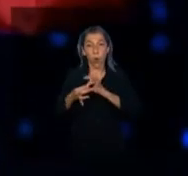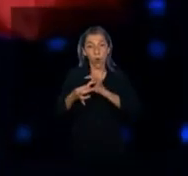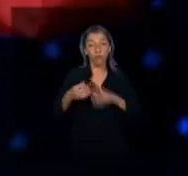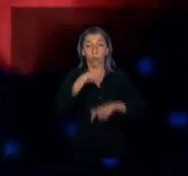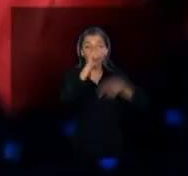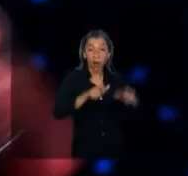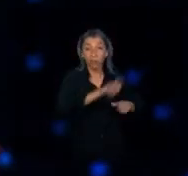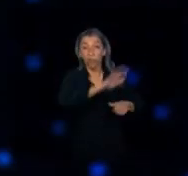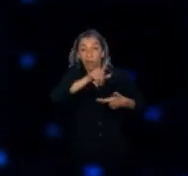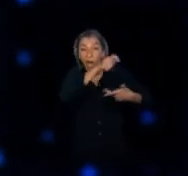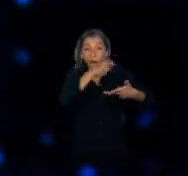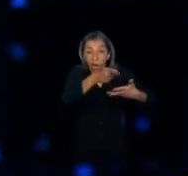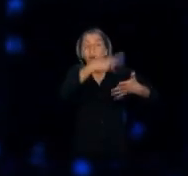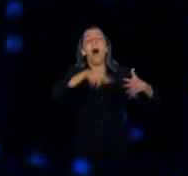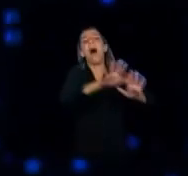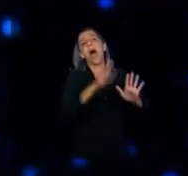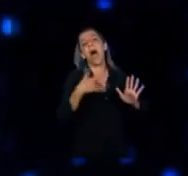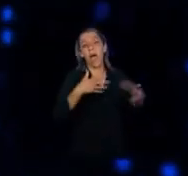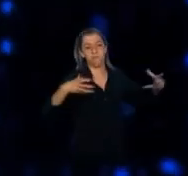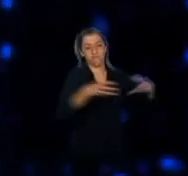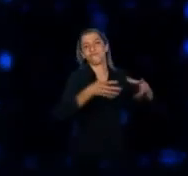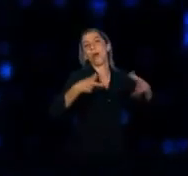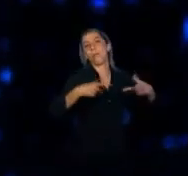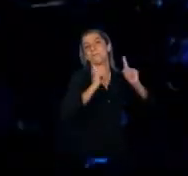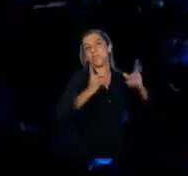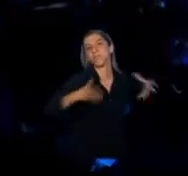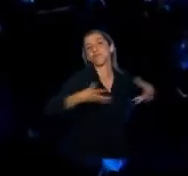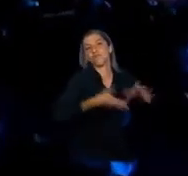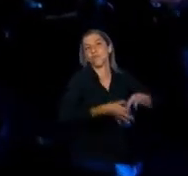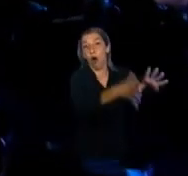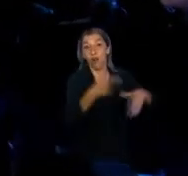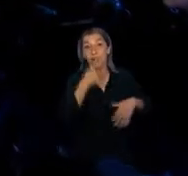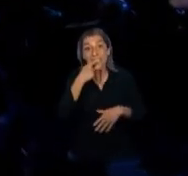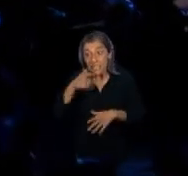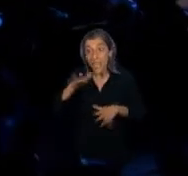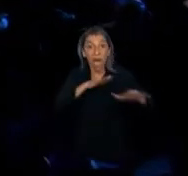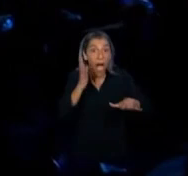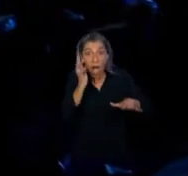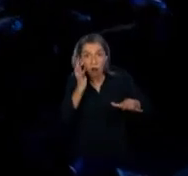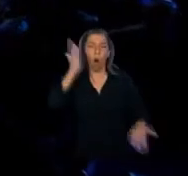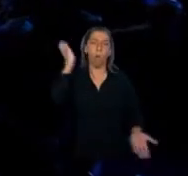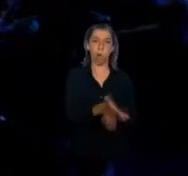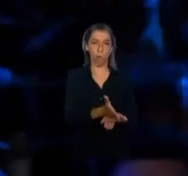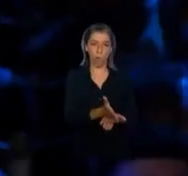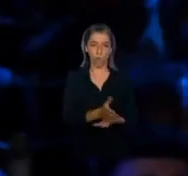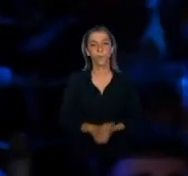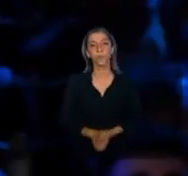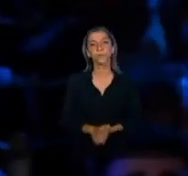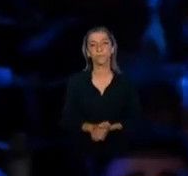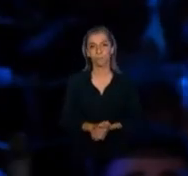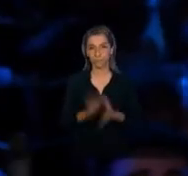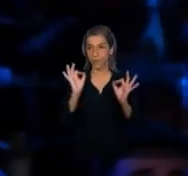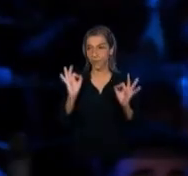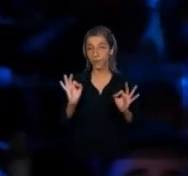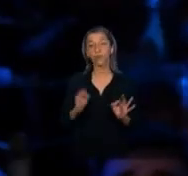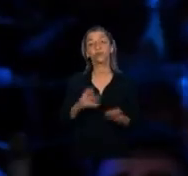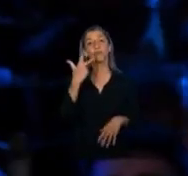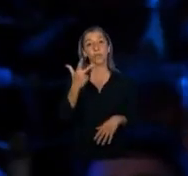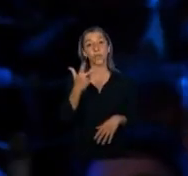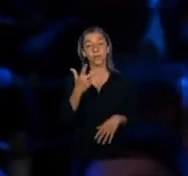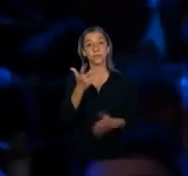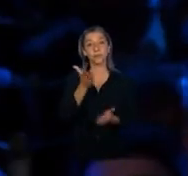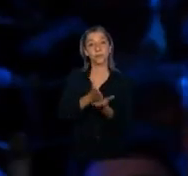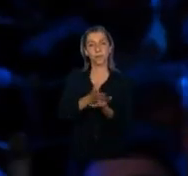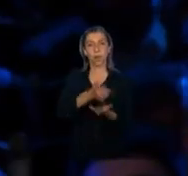que liberan delincuentes y el que las hace las bien muy bien sus do minutos Patricia hubo tres derechos a